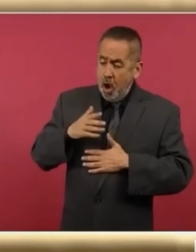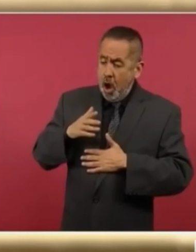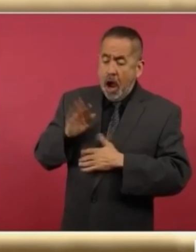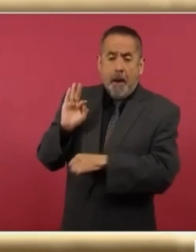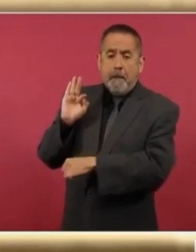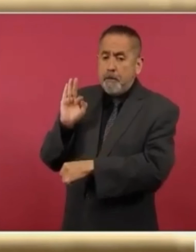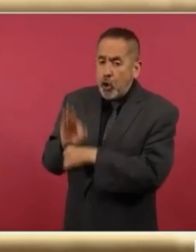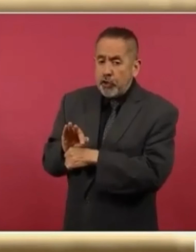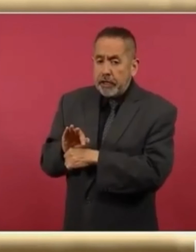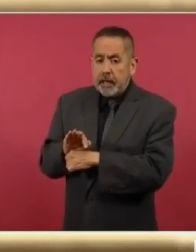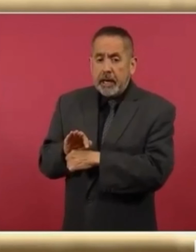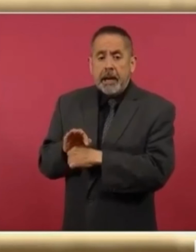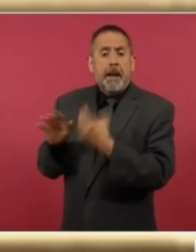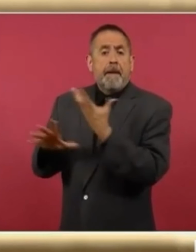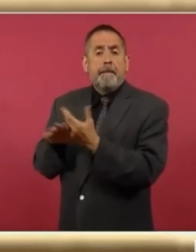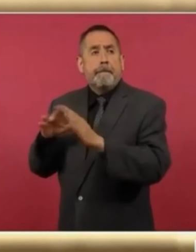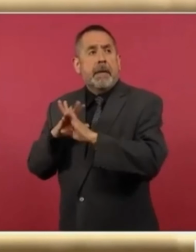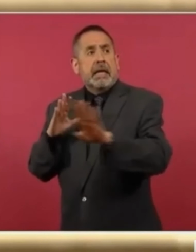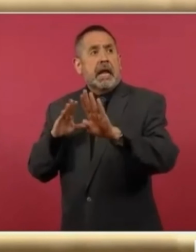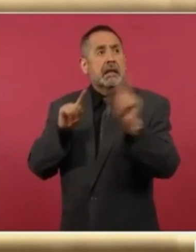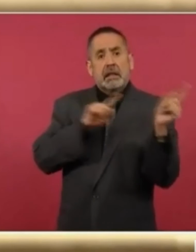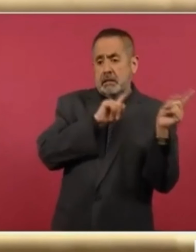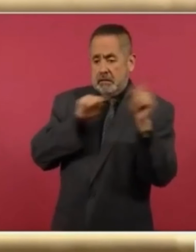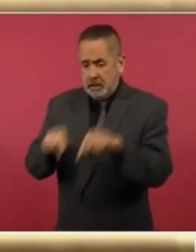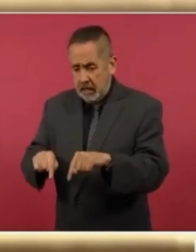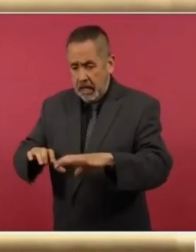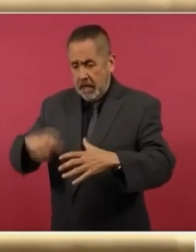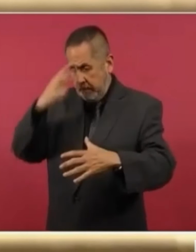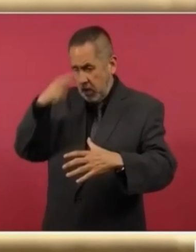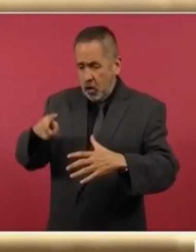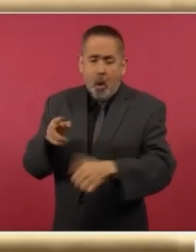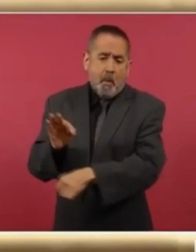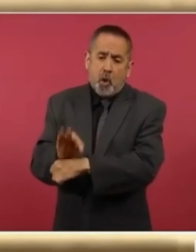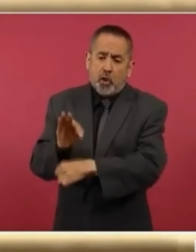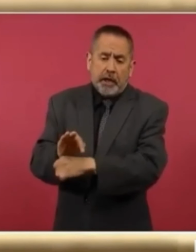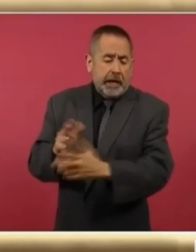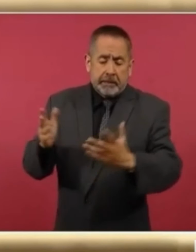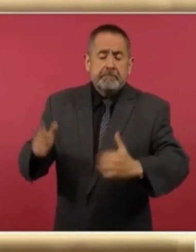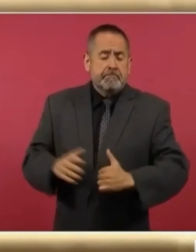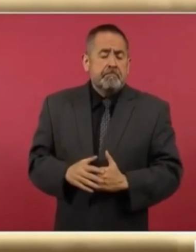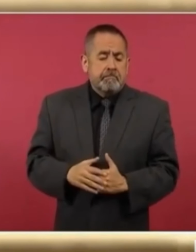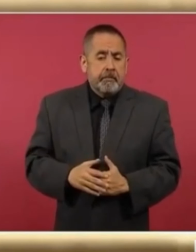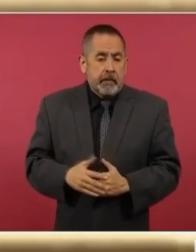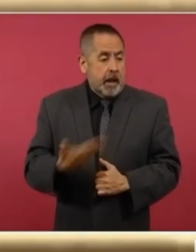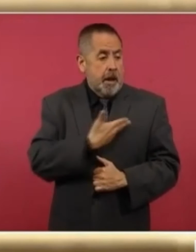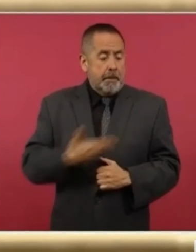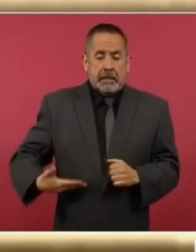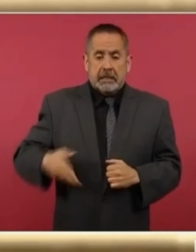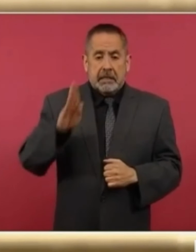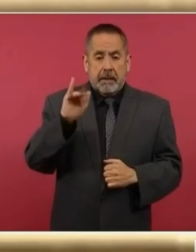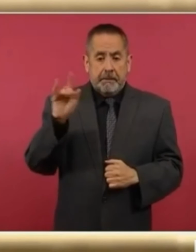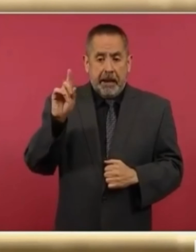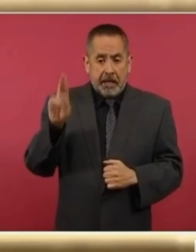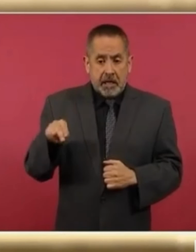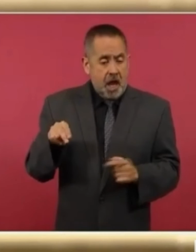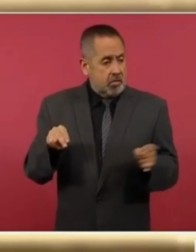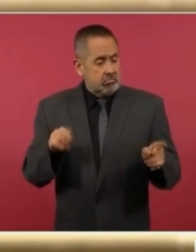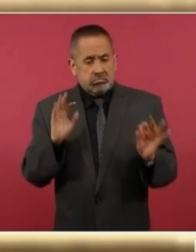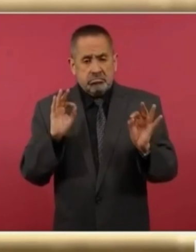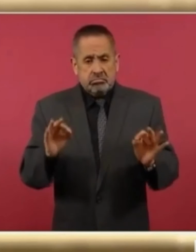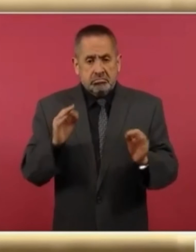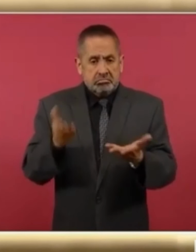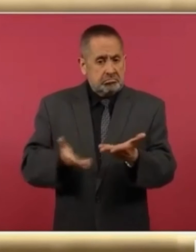los migrantes. Lo que ha planteado el presidente Biden